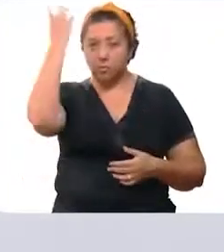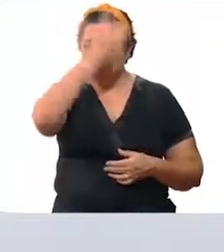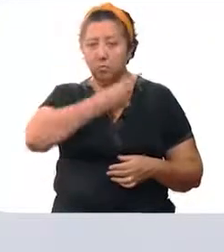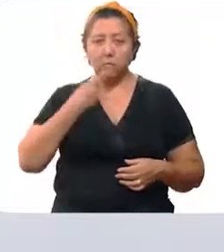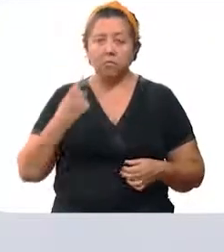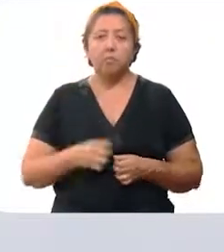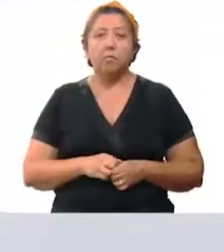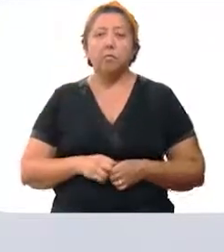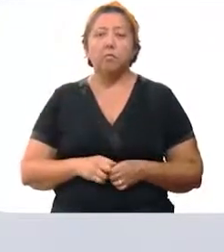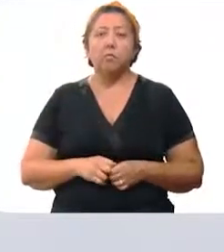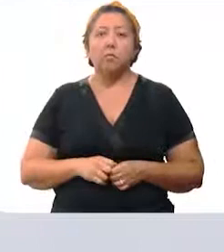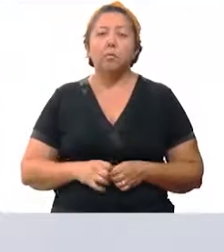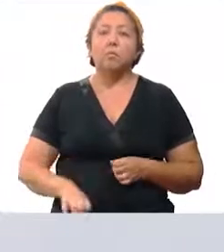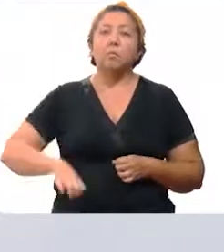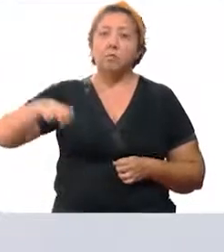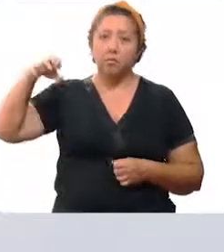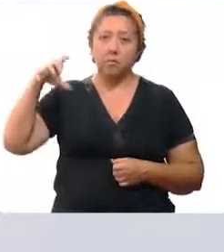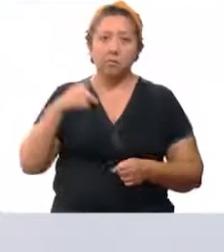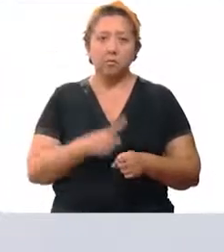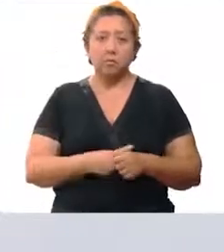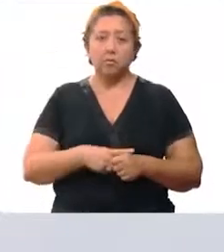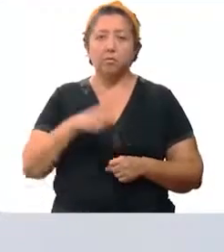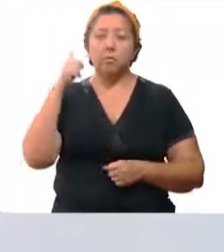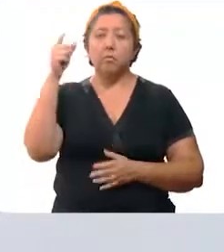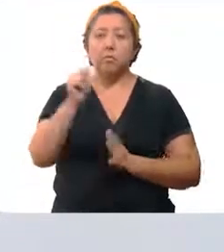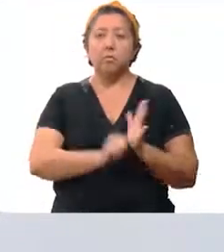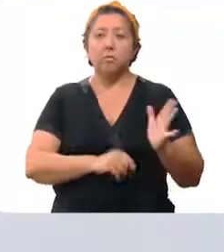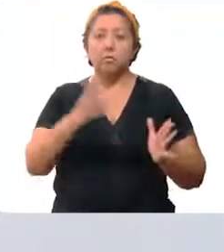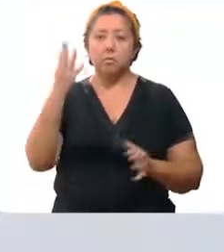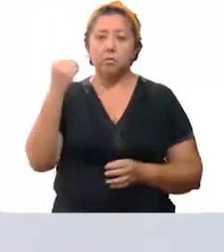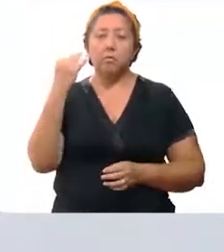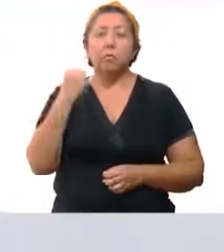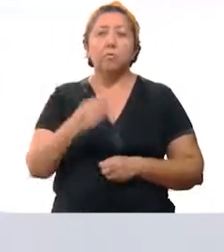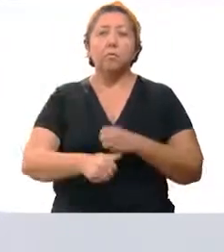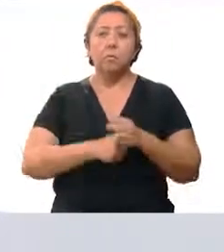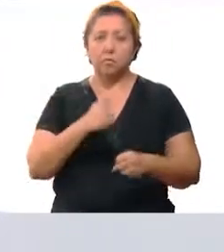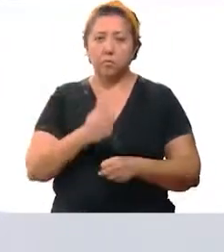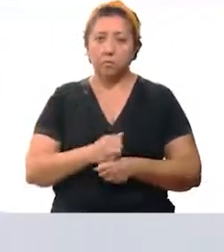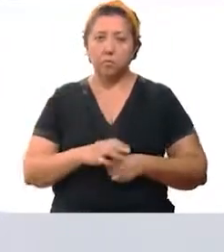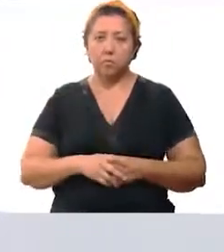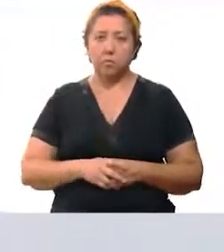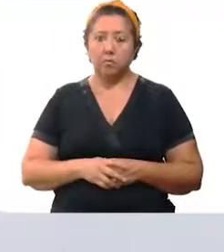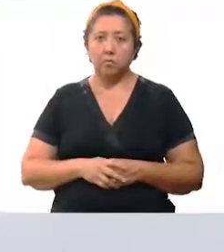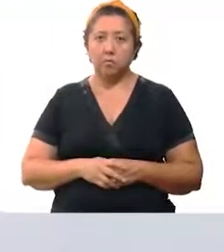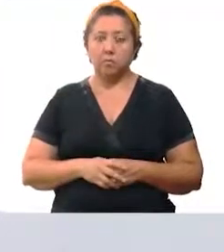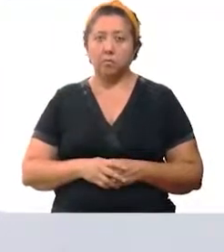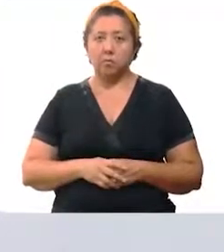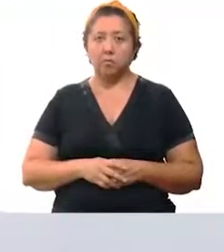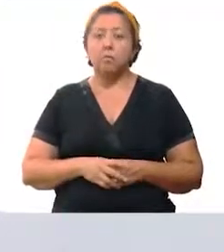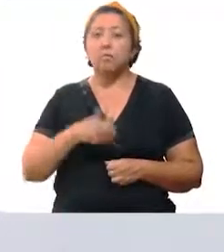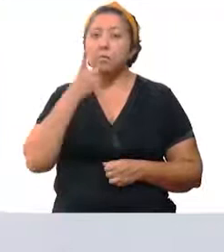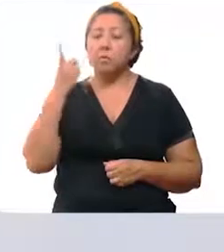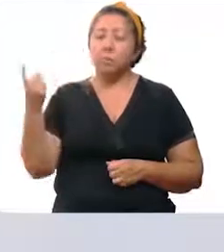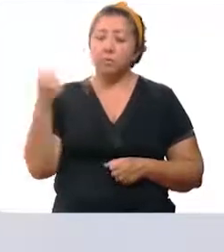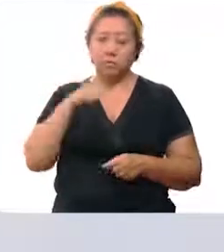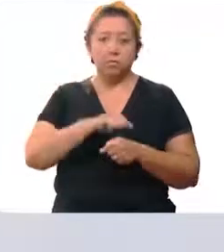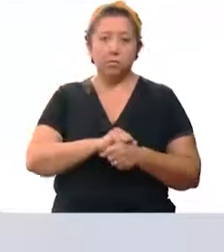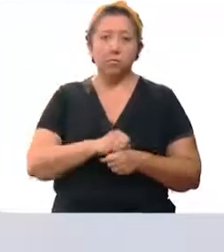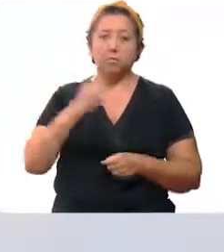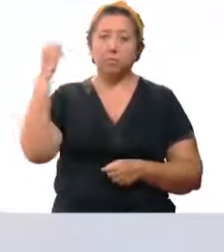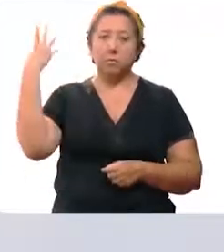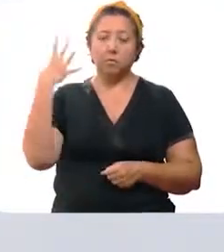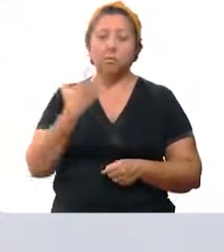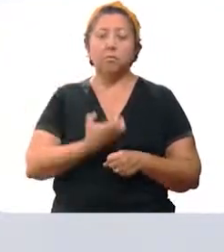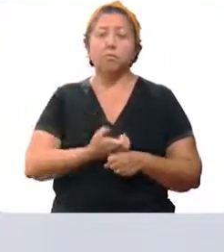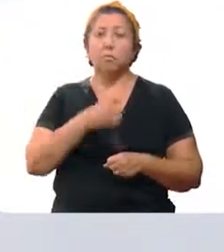de diagnóstico. El rango de edad de los casos es de 1 mes a 99 años. Los indicadores semanales